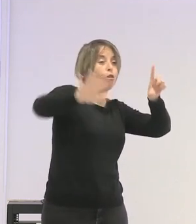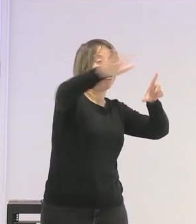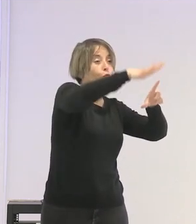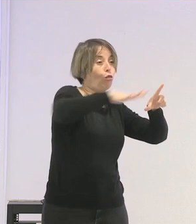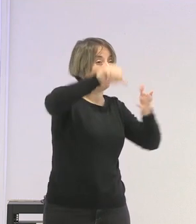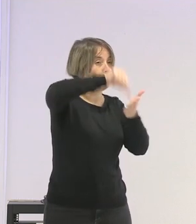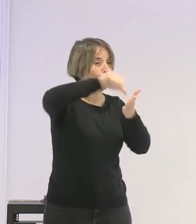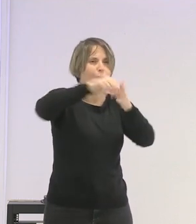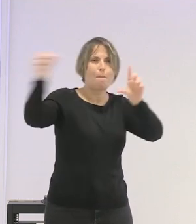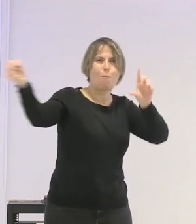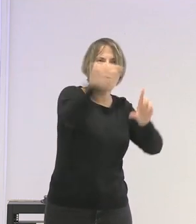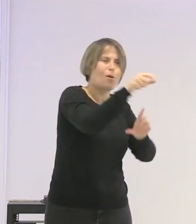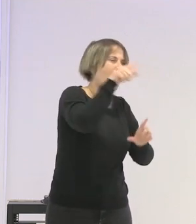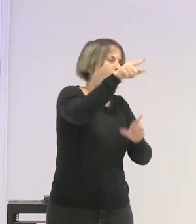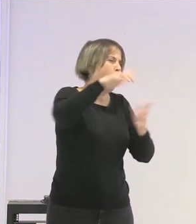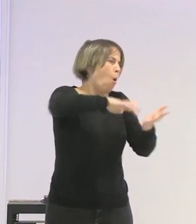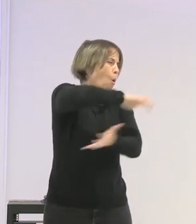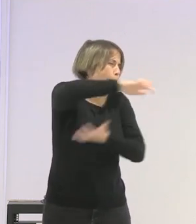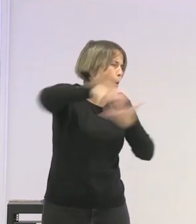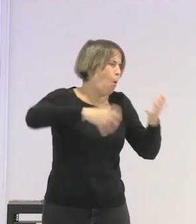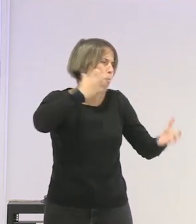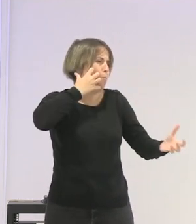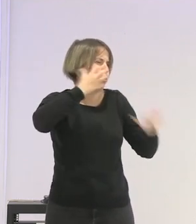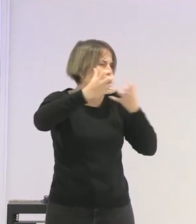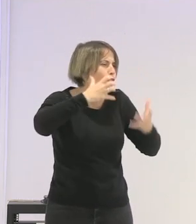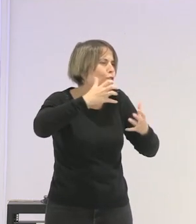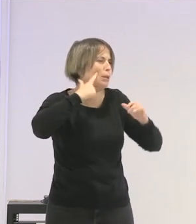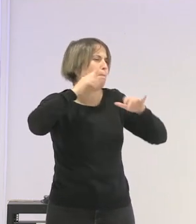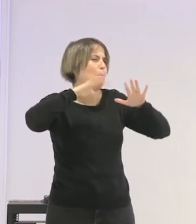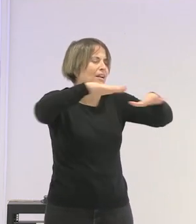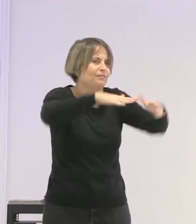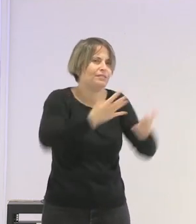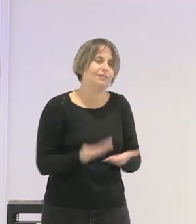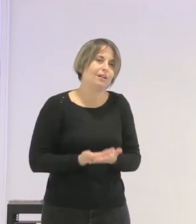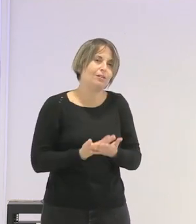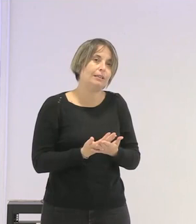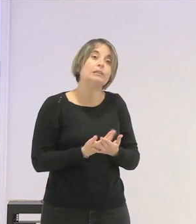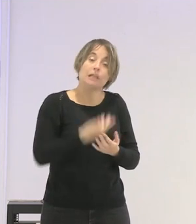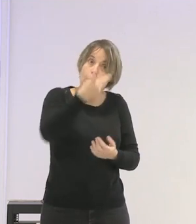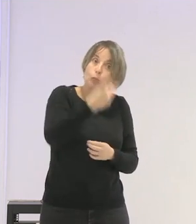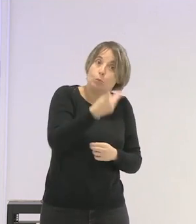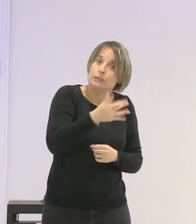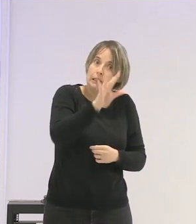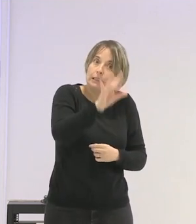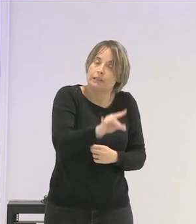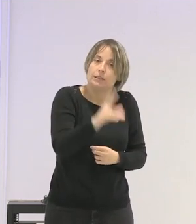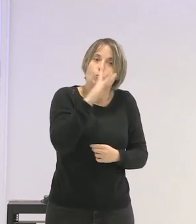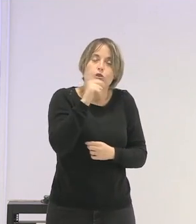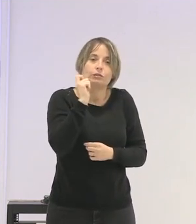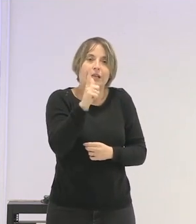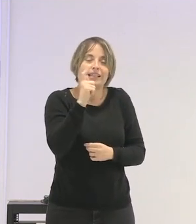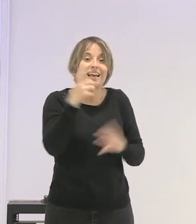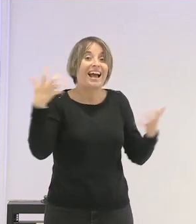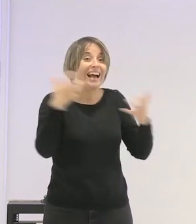ciudad, y bueno, y se generaron unas protestas, unas manifestaciones, y yo creo que es importante porque es verdad que muchas veces lo que llamamos